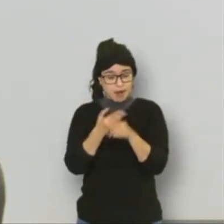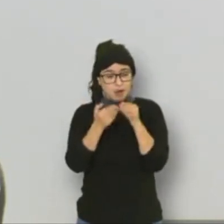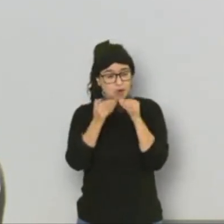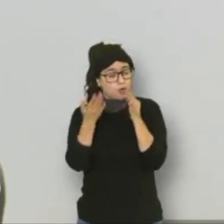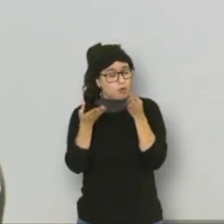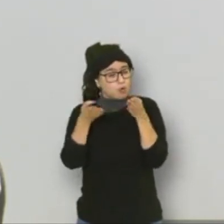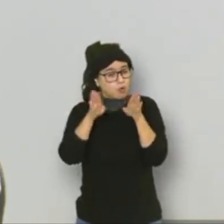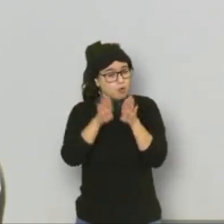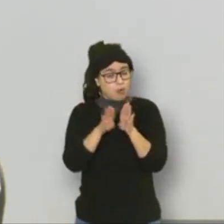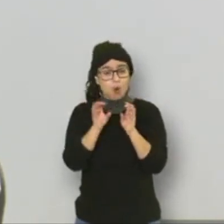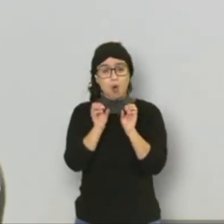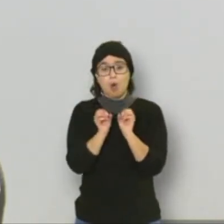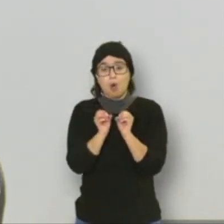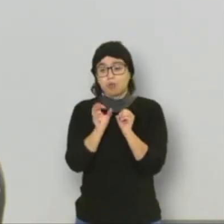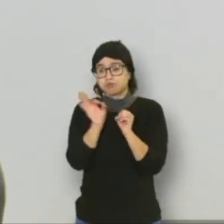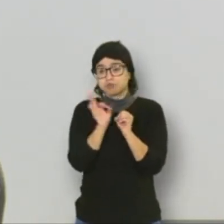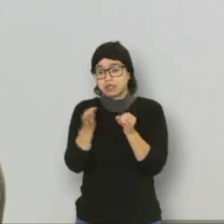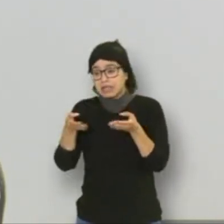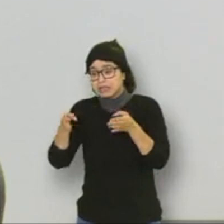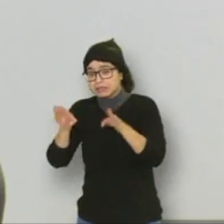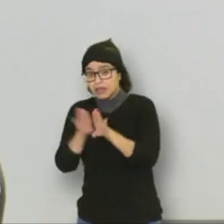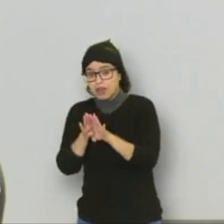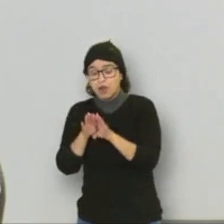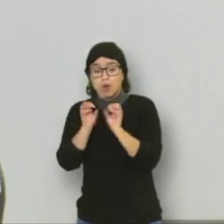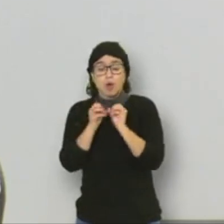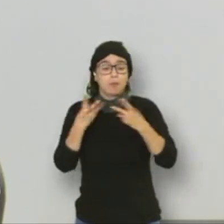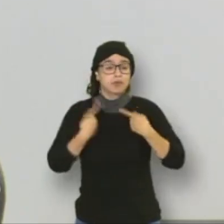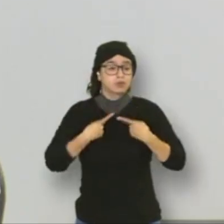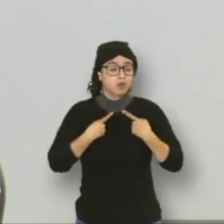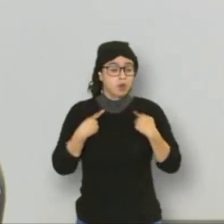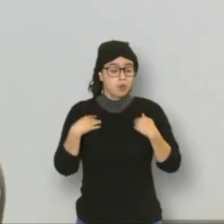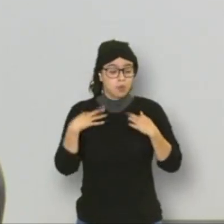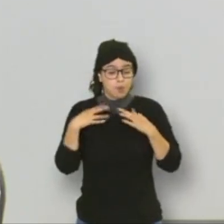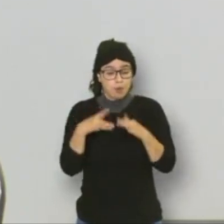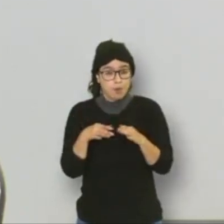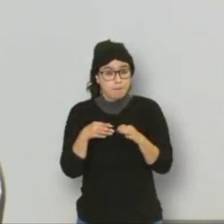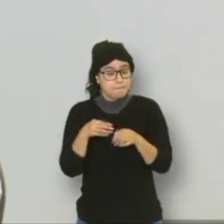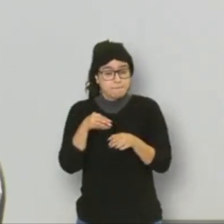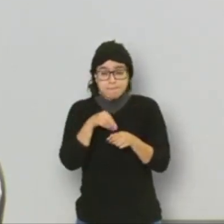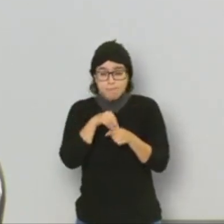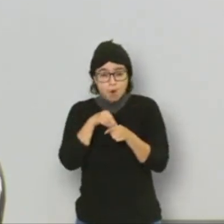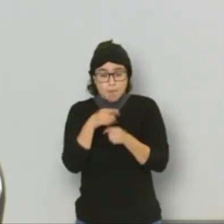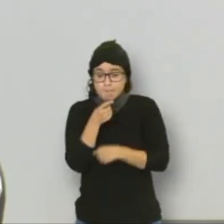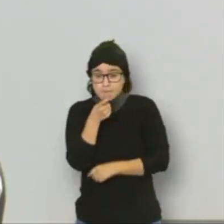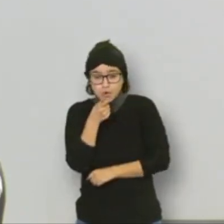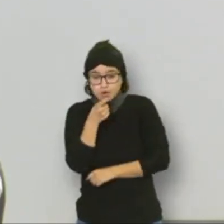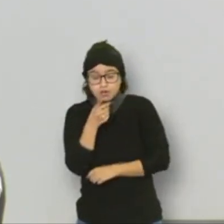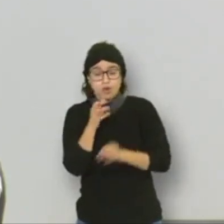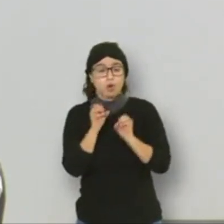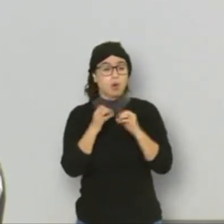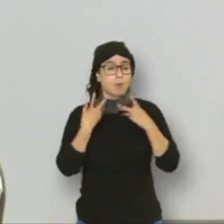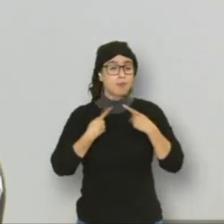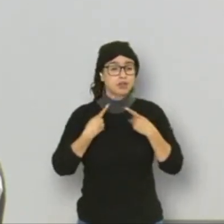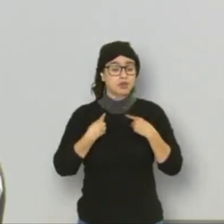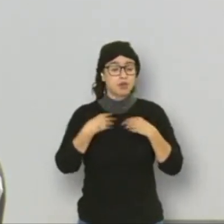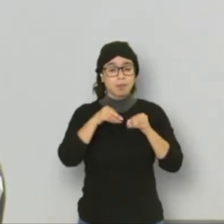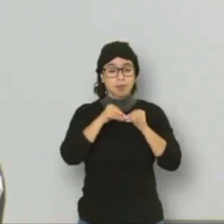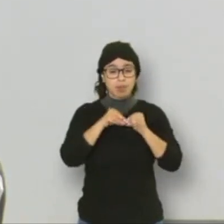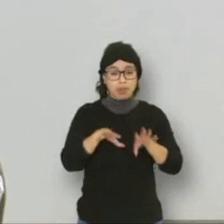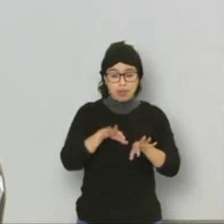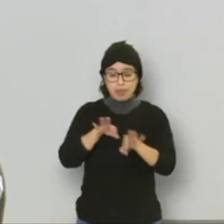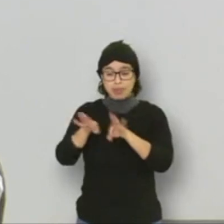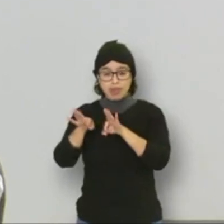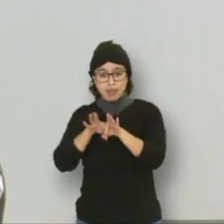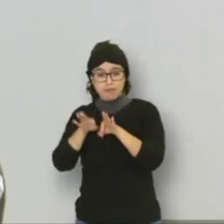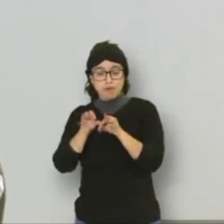obtuvo la base laboral. Sin embargo, cuando inició la administración de la ahora candidata al gobierno del estado,